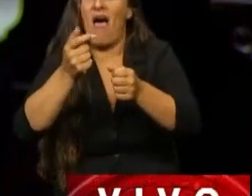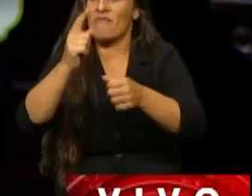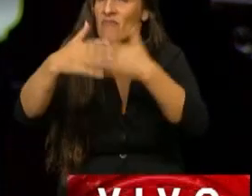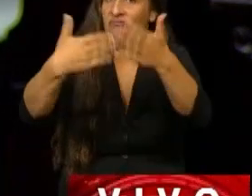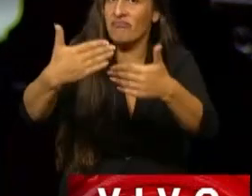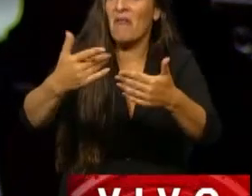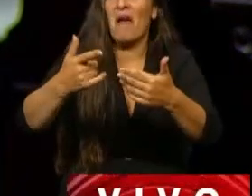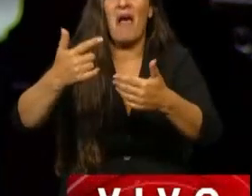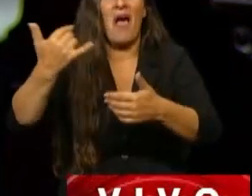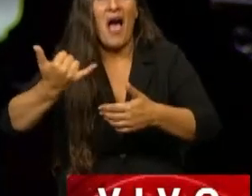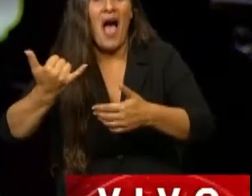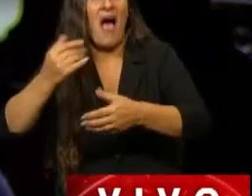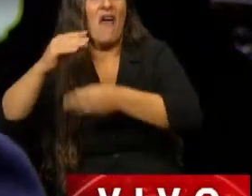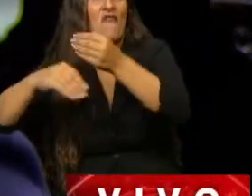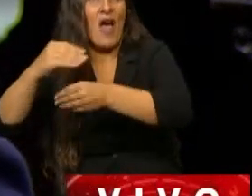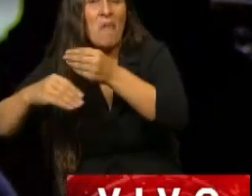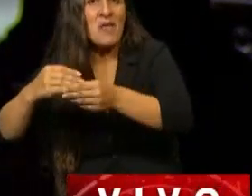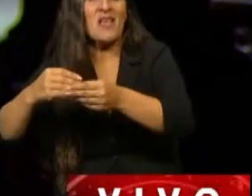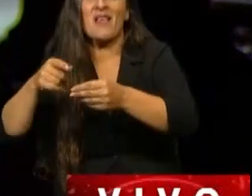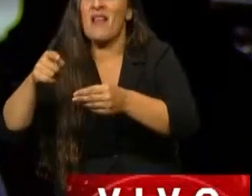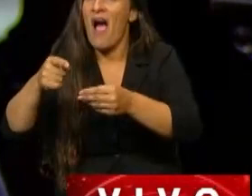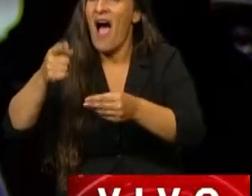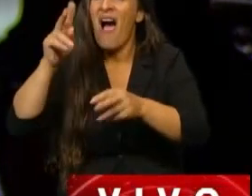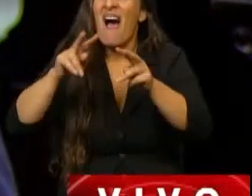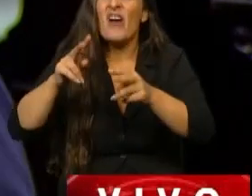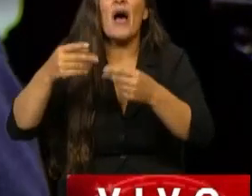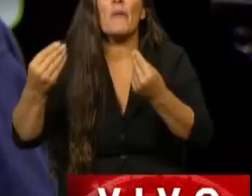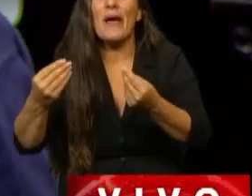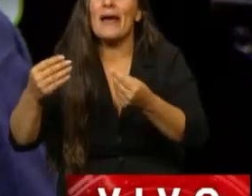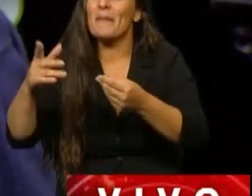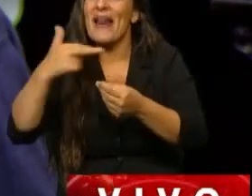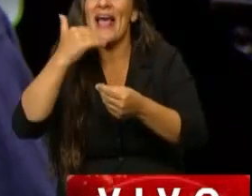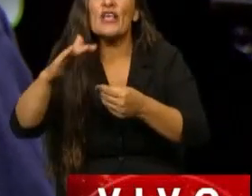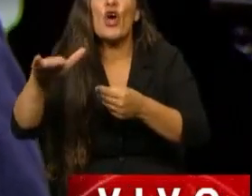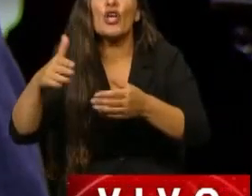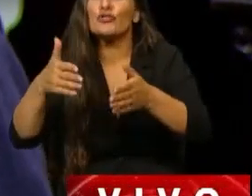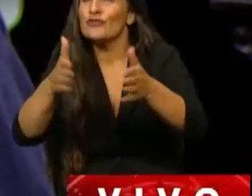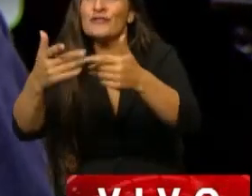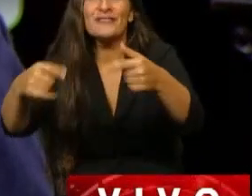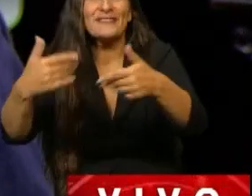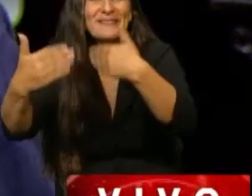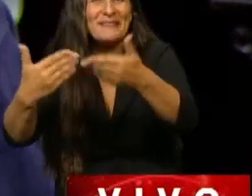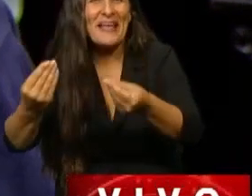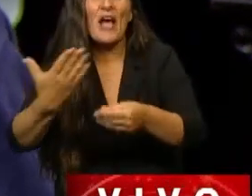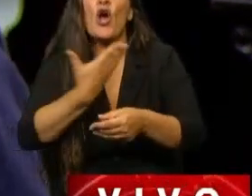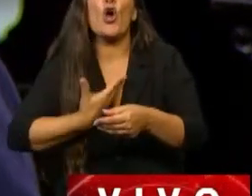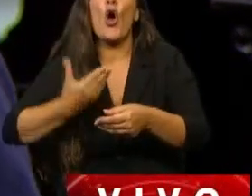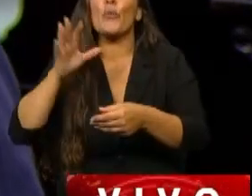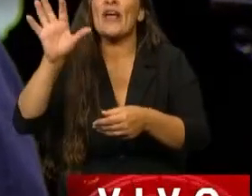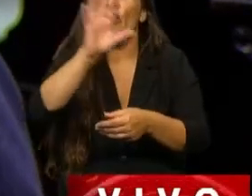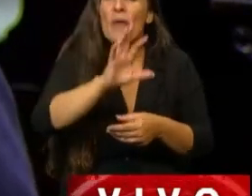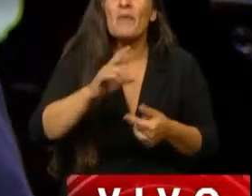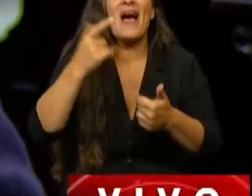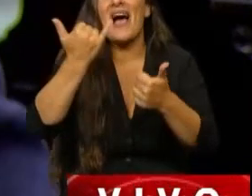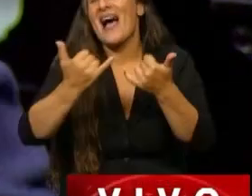familias argentinas que en el medio de todas las dificultades tratan de llevar a sus hijos por el mejor sendero. gobiernos locales, empresas,